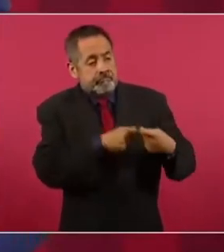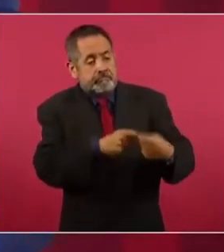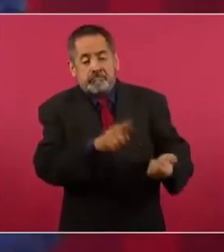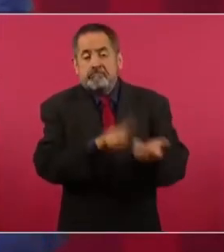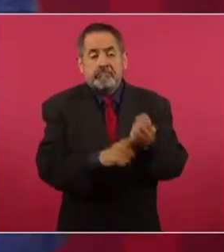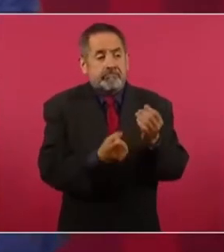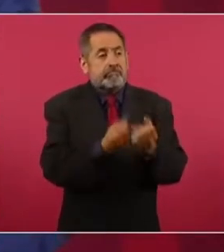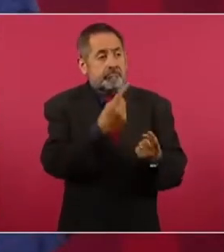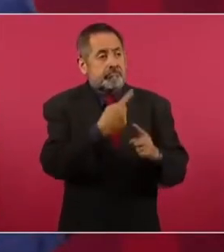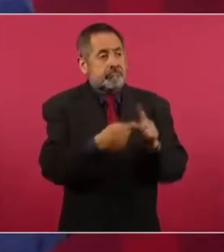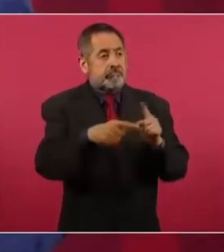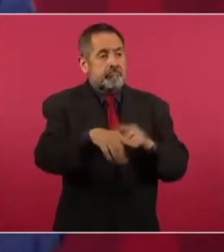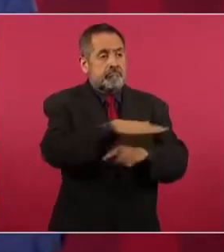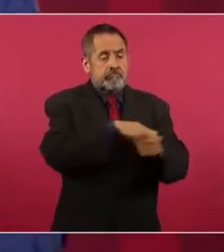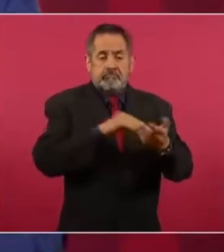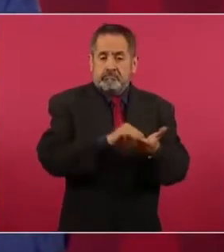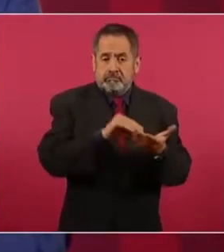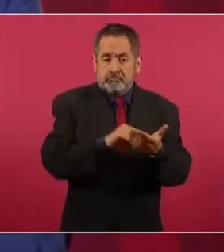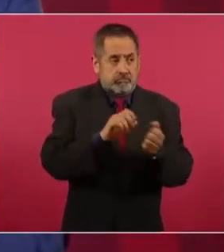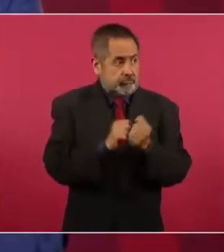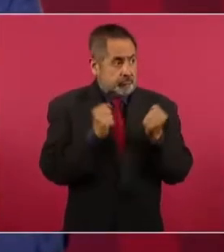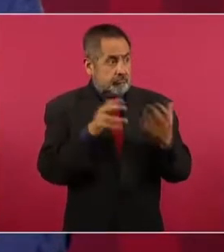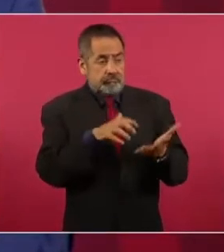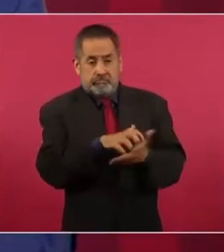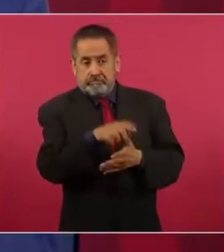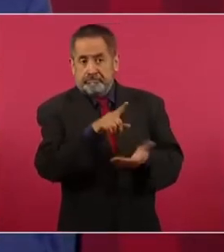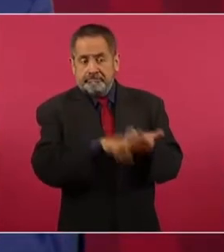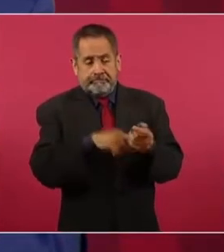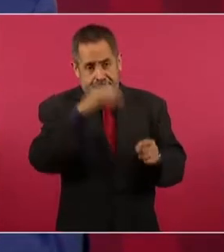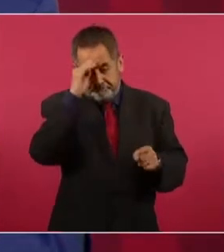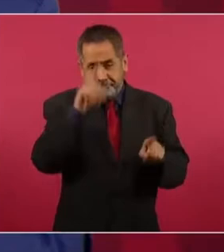sectores, y no son pocos,